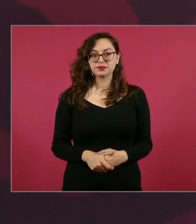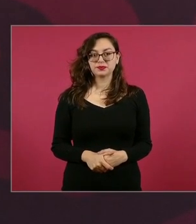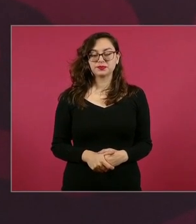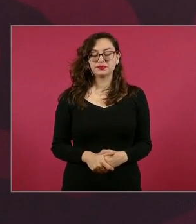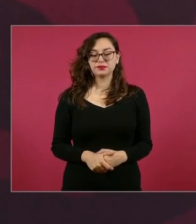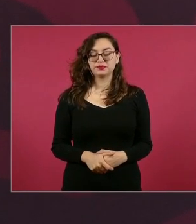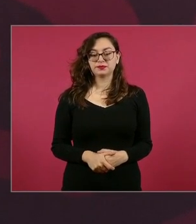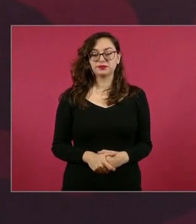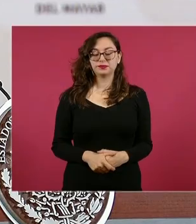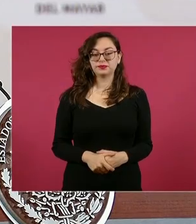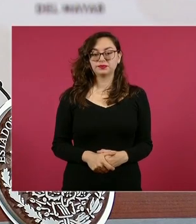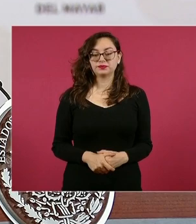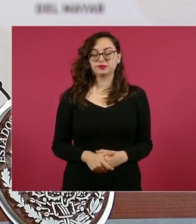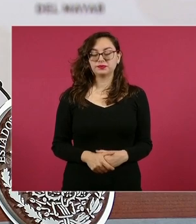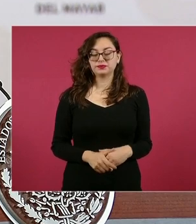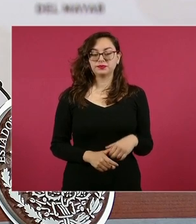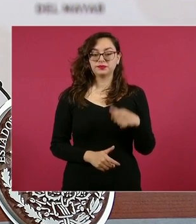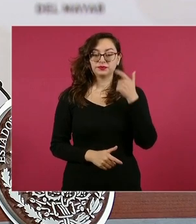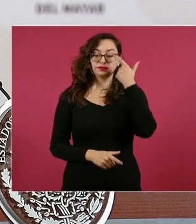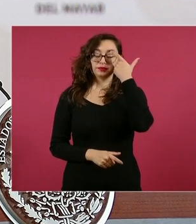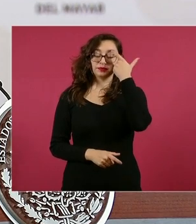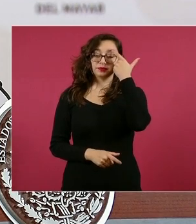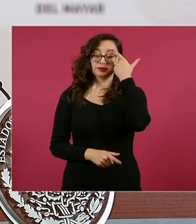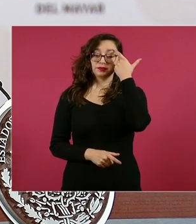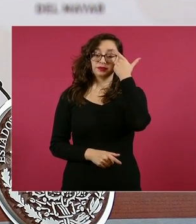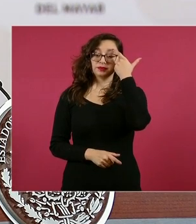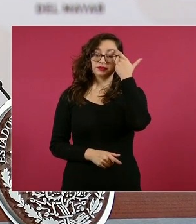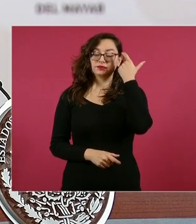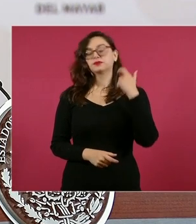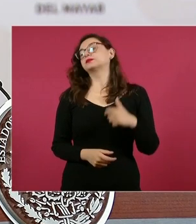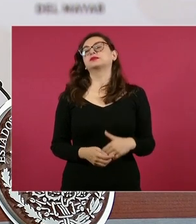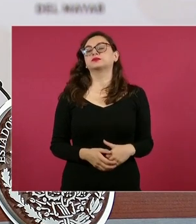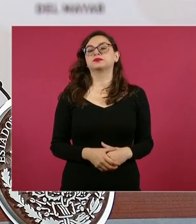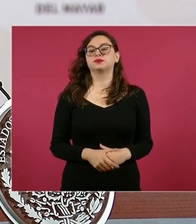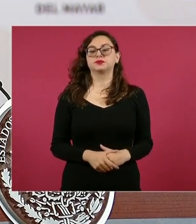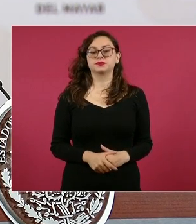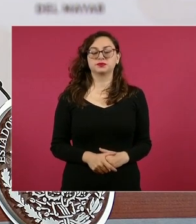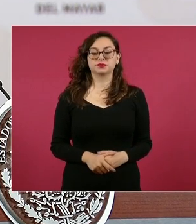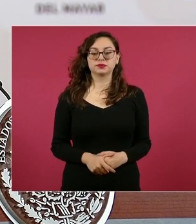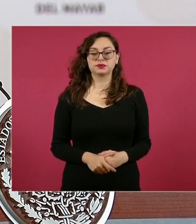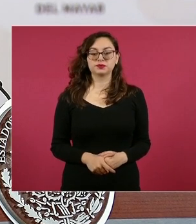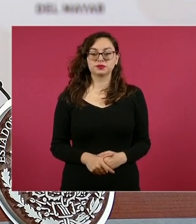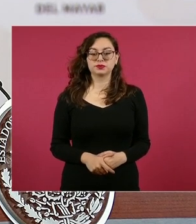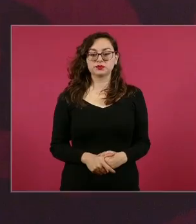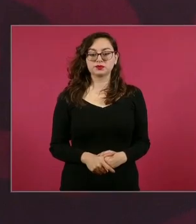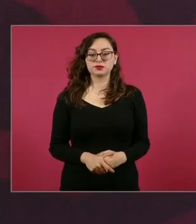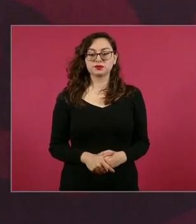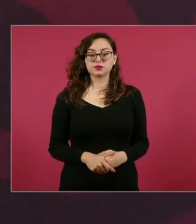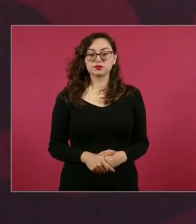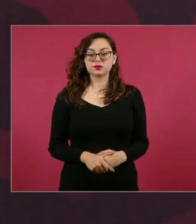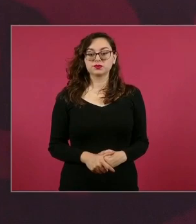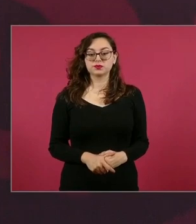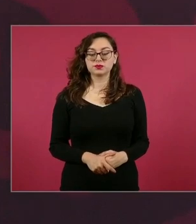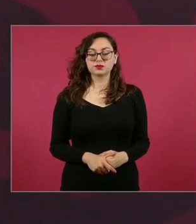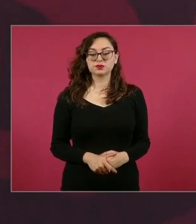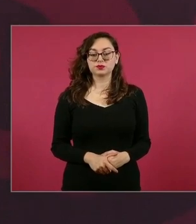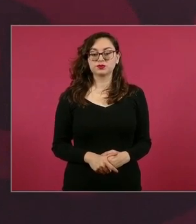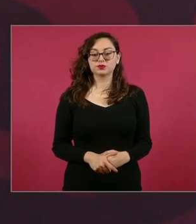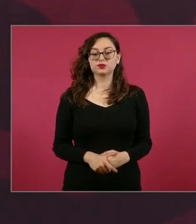atentos a que eh se